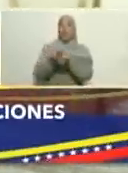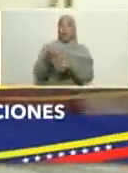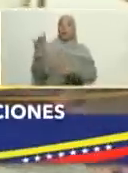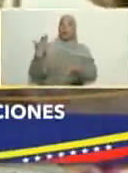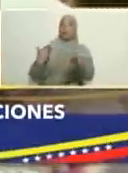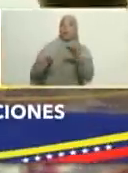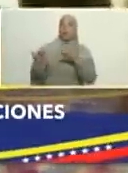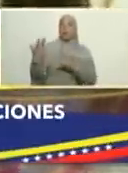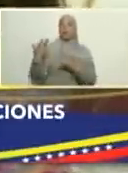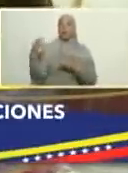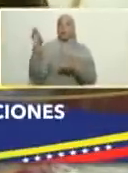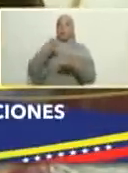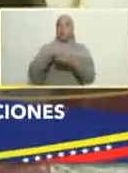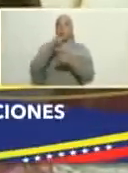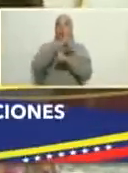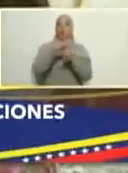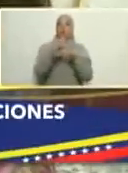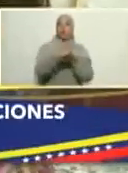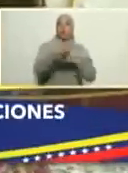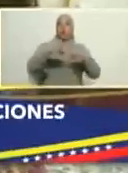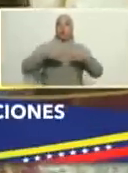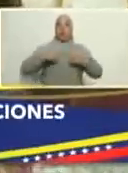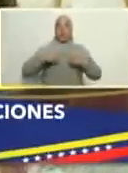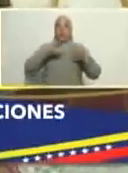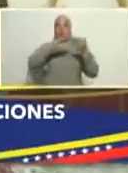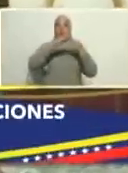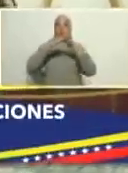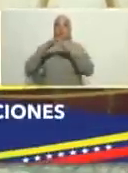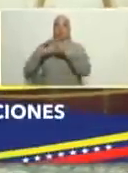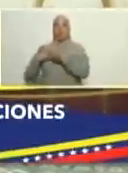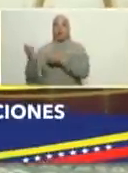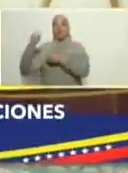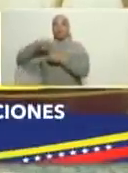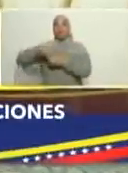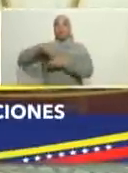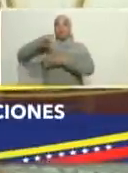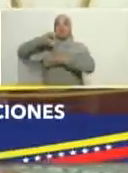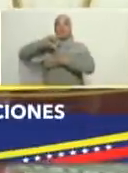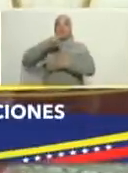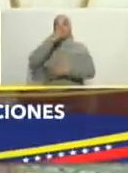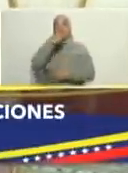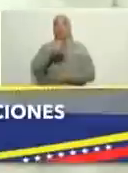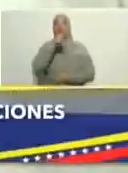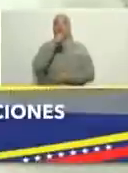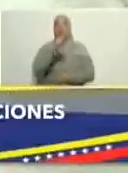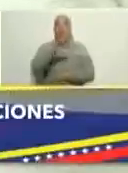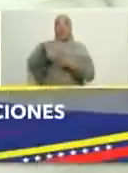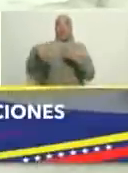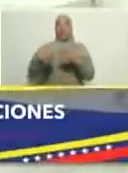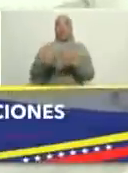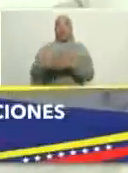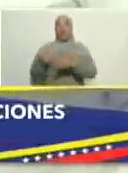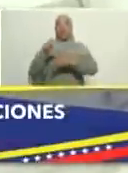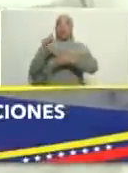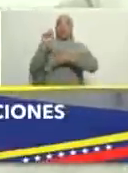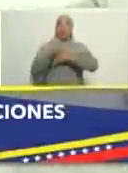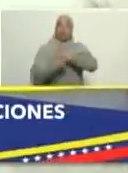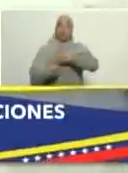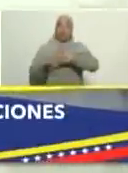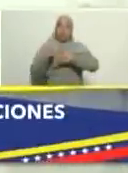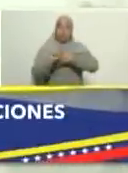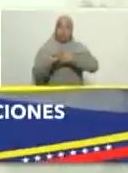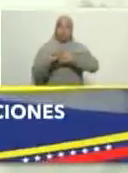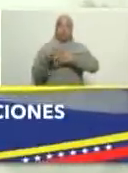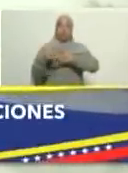multilateralismo, reingreso de Venezuela a la comunidad andina de las naciones, que representa una buena noticia para Sudamérica. Esto lo han evaluado